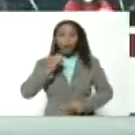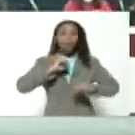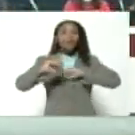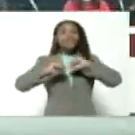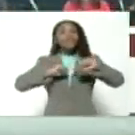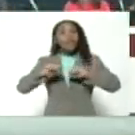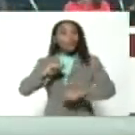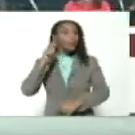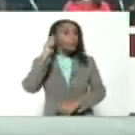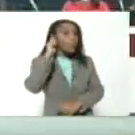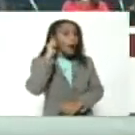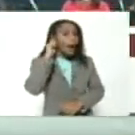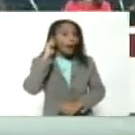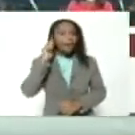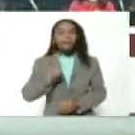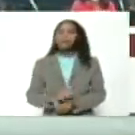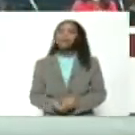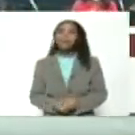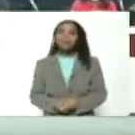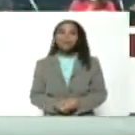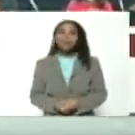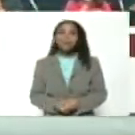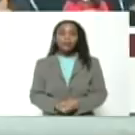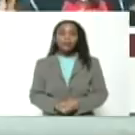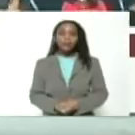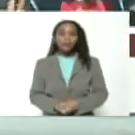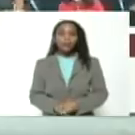movimientos de mujeres y feministas.